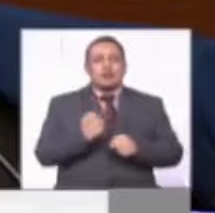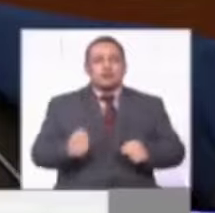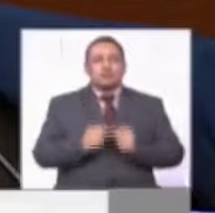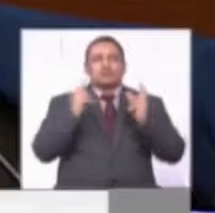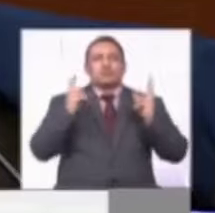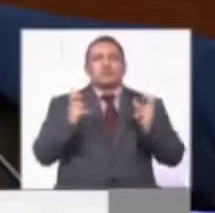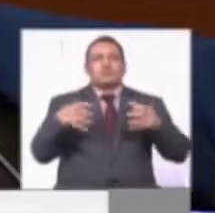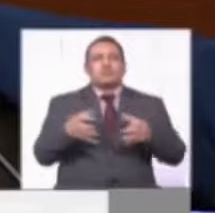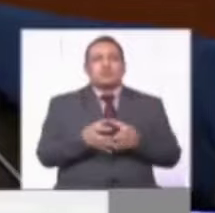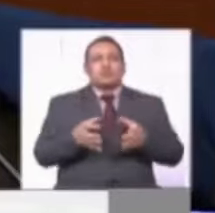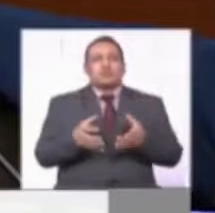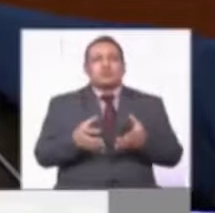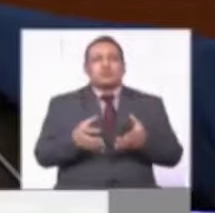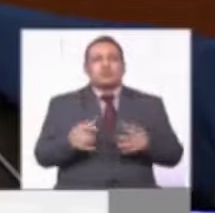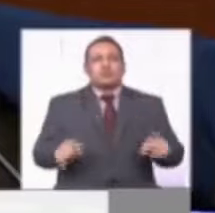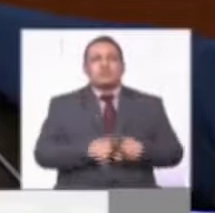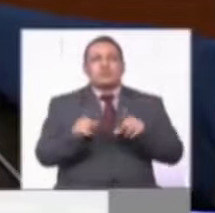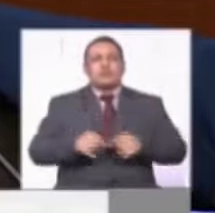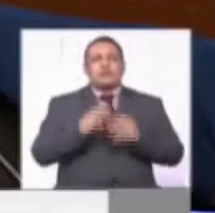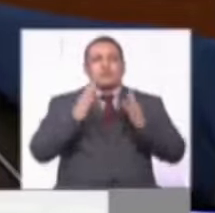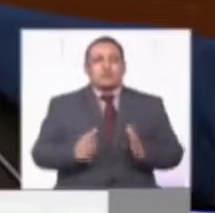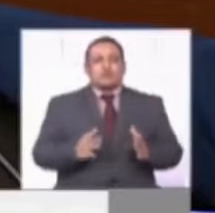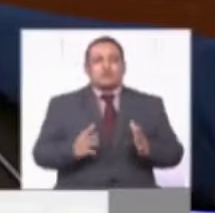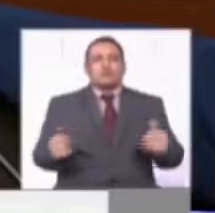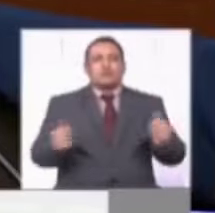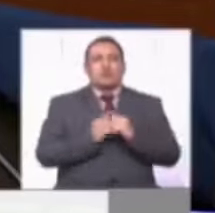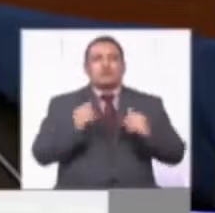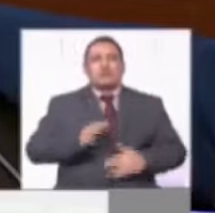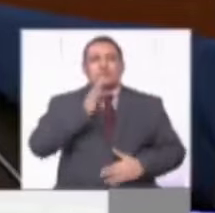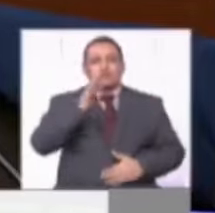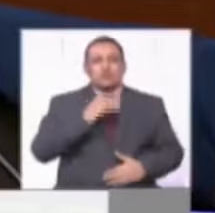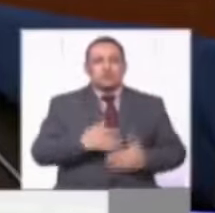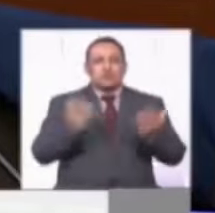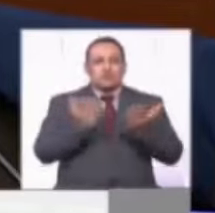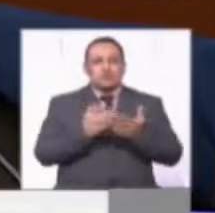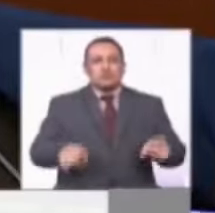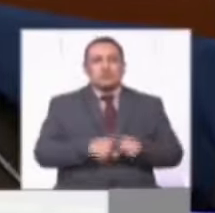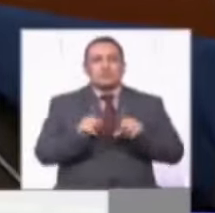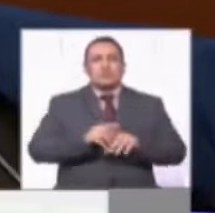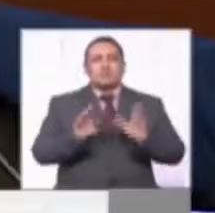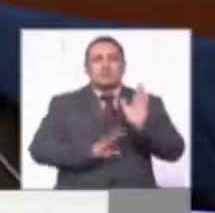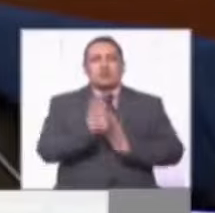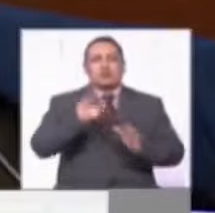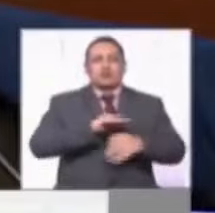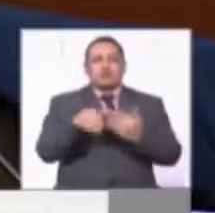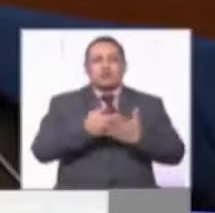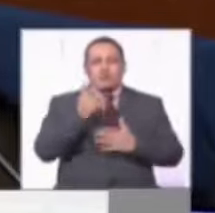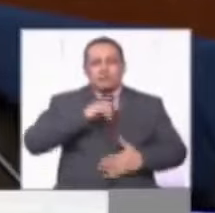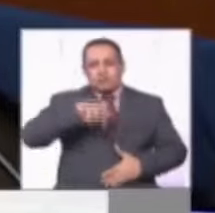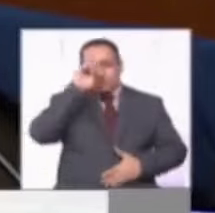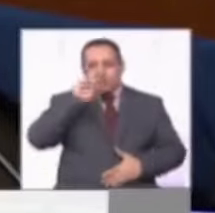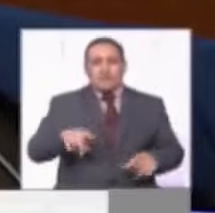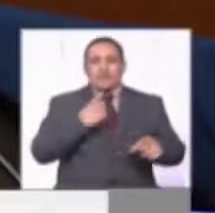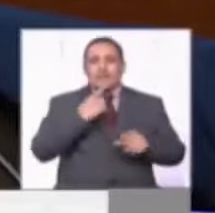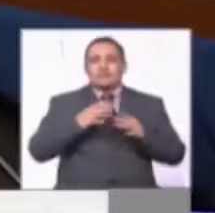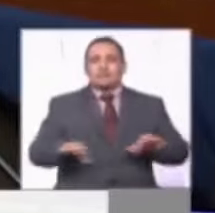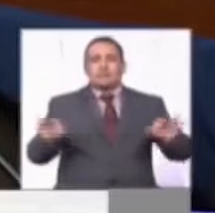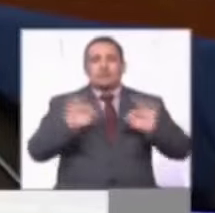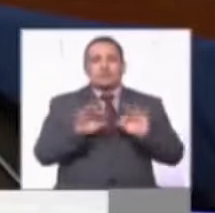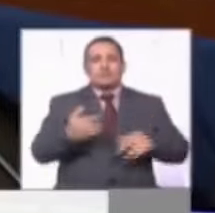papel en la formación de futuras generaciones y en el progreso de nuestra nación. Es